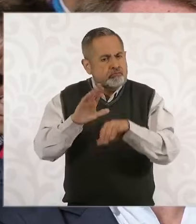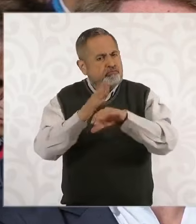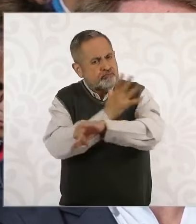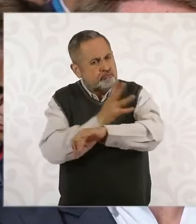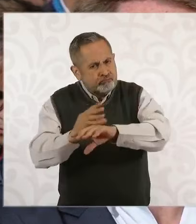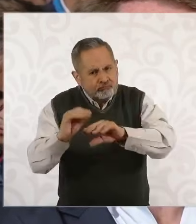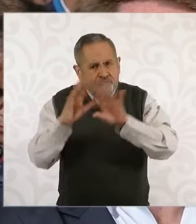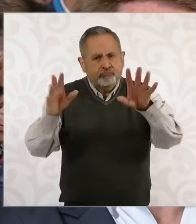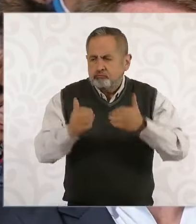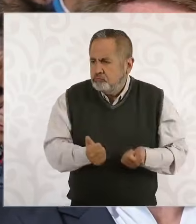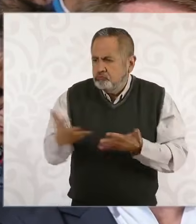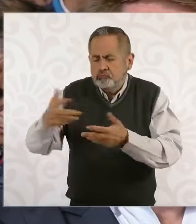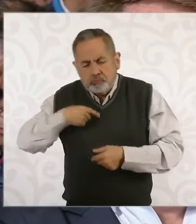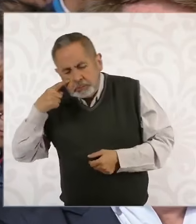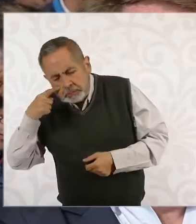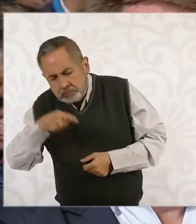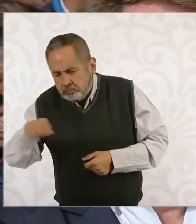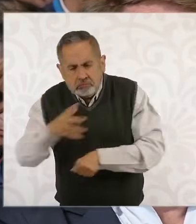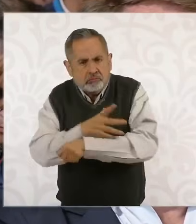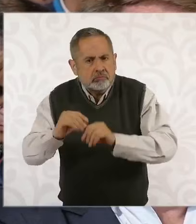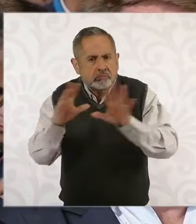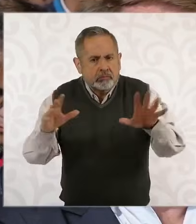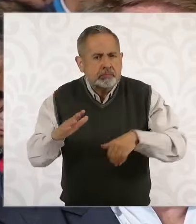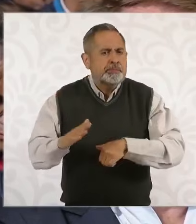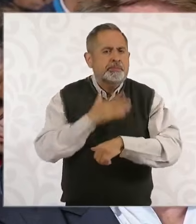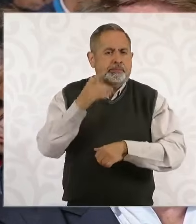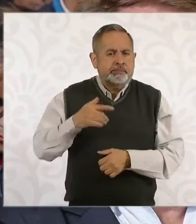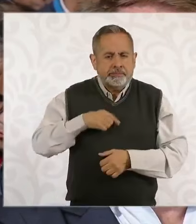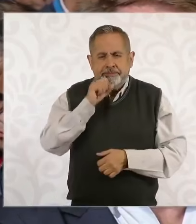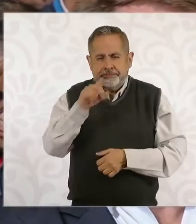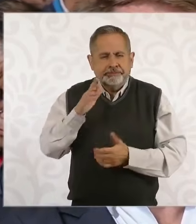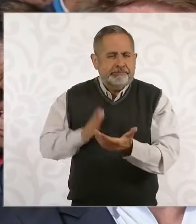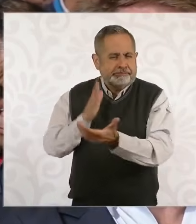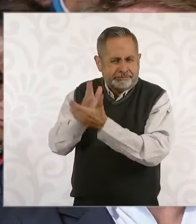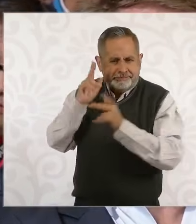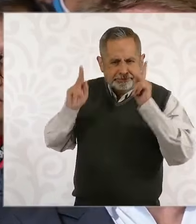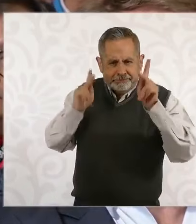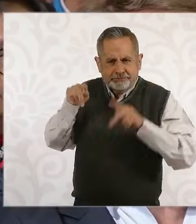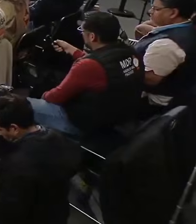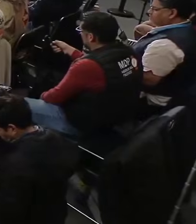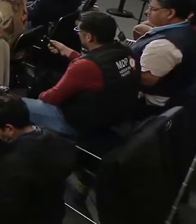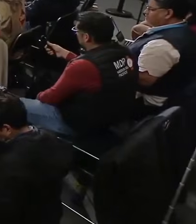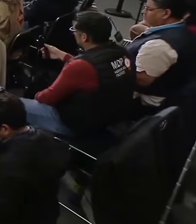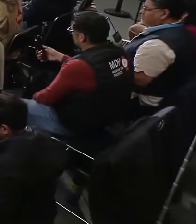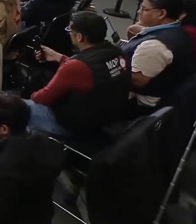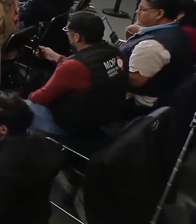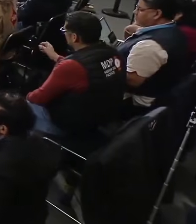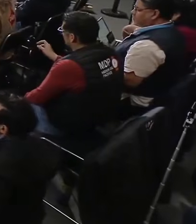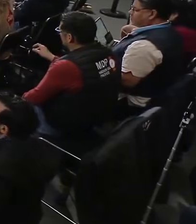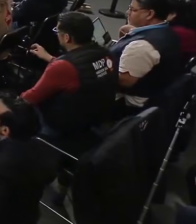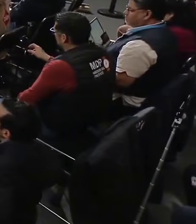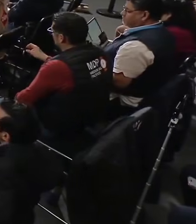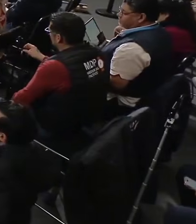torno a lo que se envía, porque en muchas ocasiones, bueno, pues en un recorrido también, en una visita que hemos hecho en Cuba, la percepción de la población